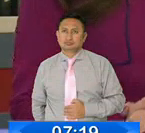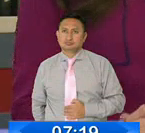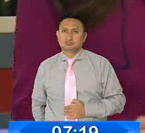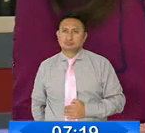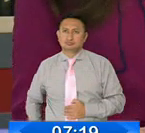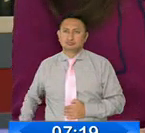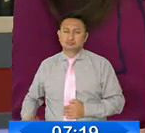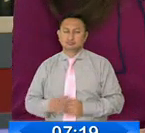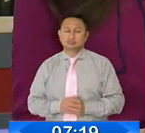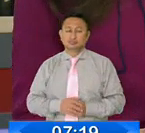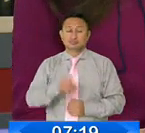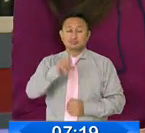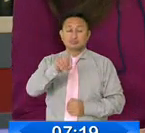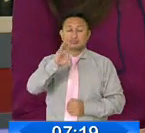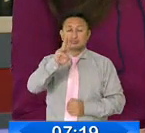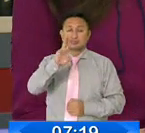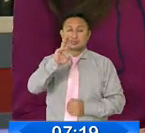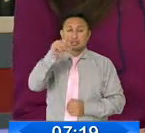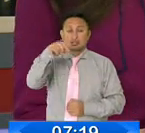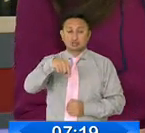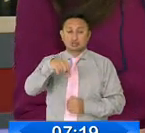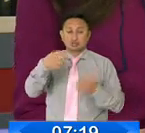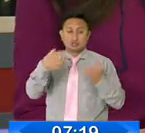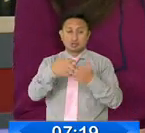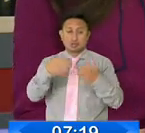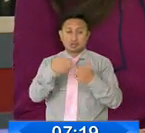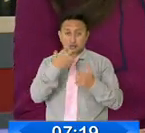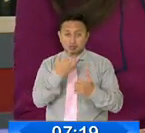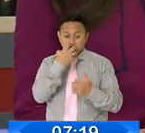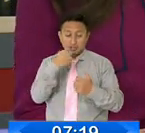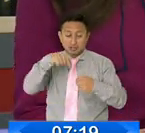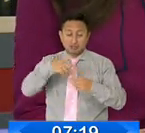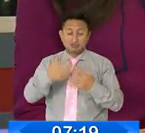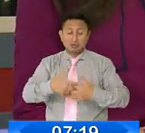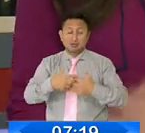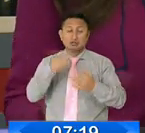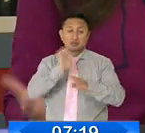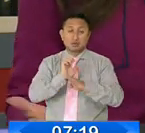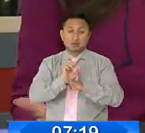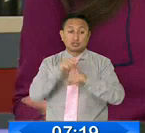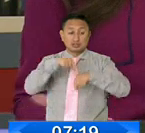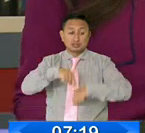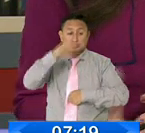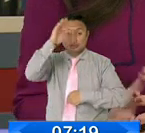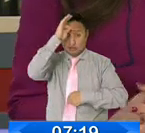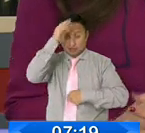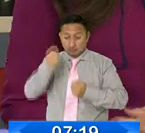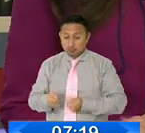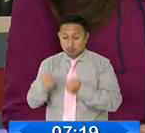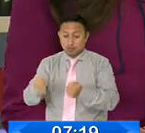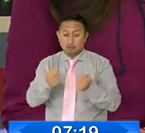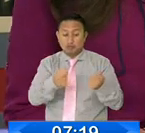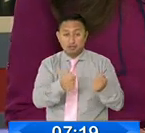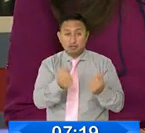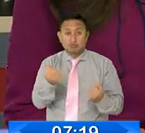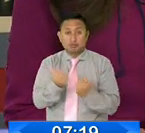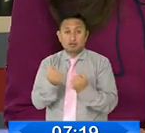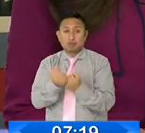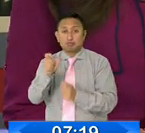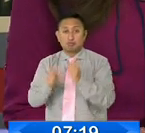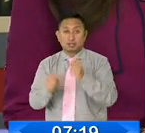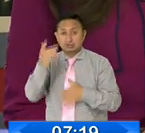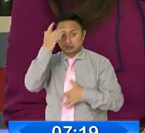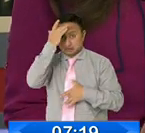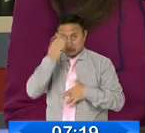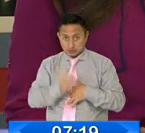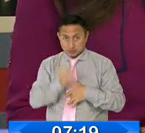167 respiradores hechos en Ecuador serán entregados en los próximos días a varios hospitales para apoyar la atención de pacientes con COVID-19.